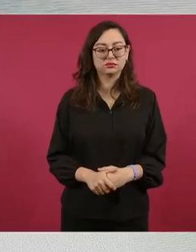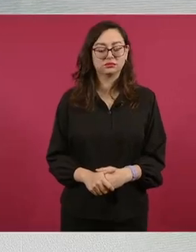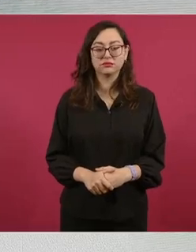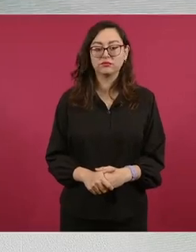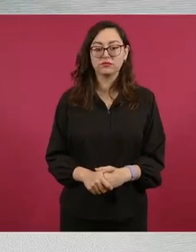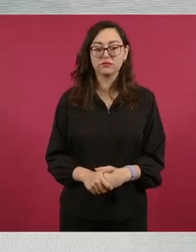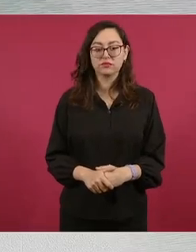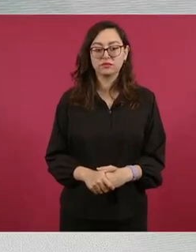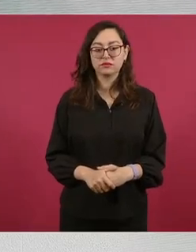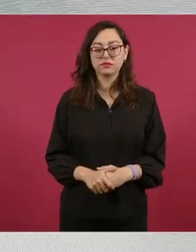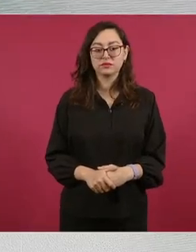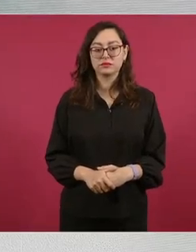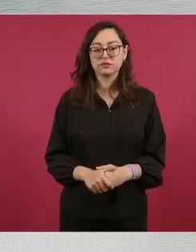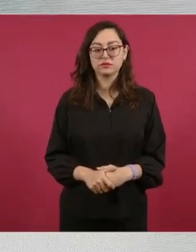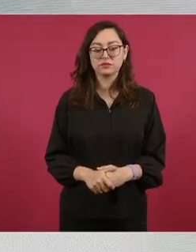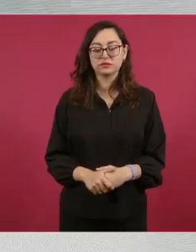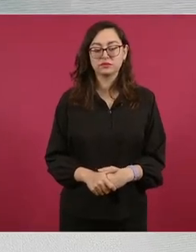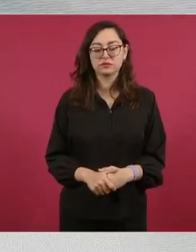Y